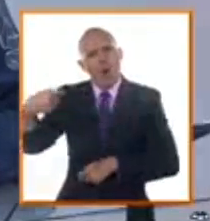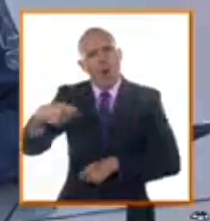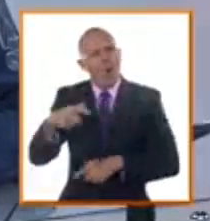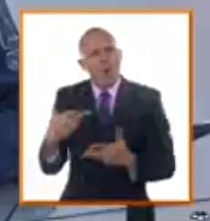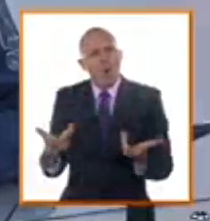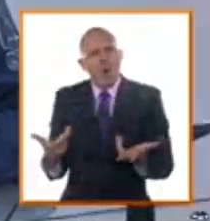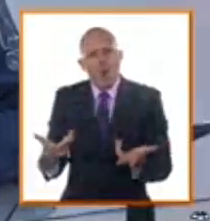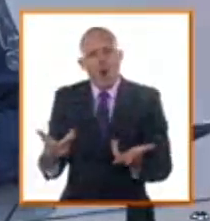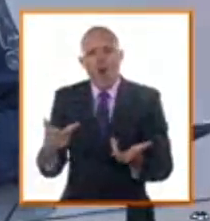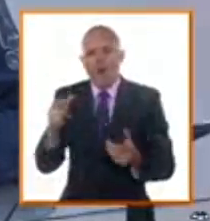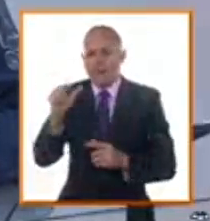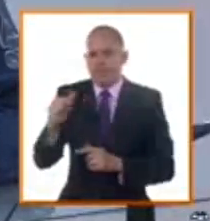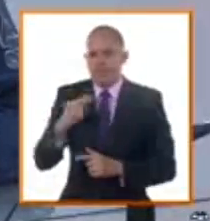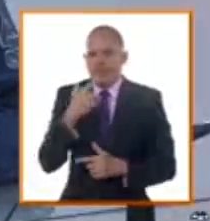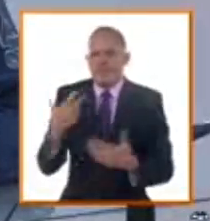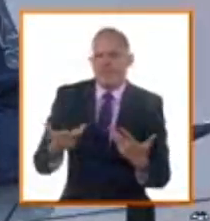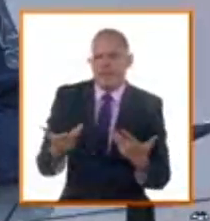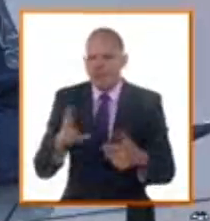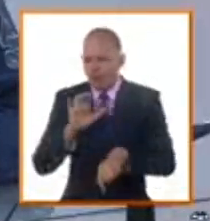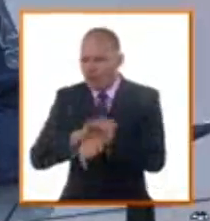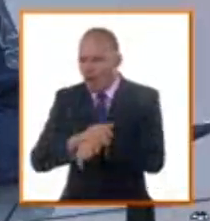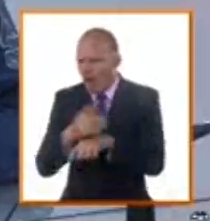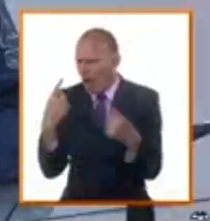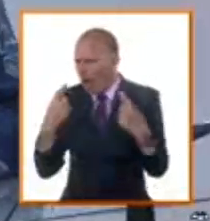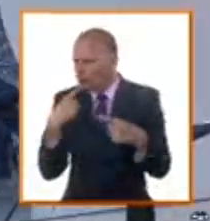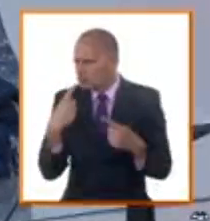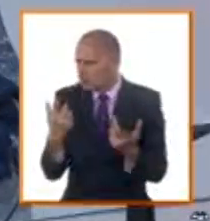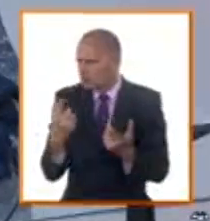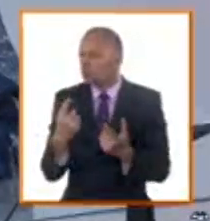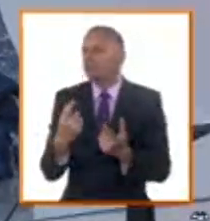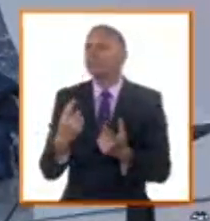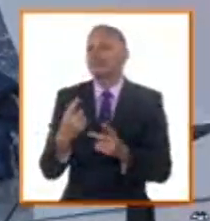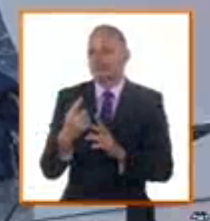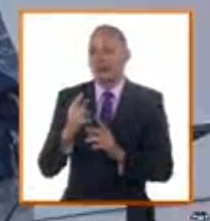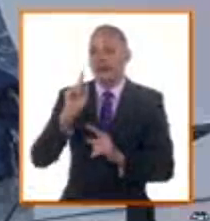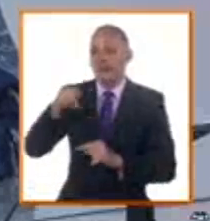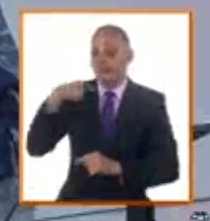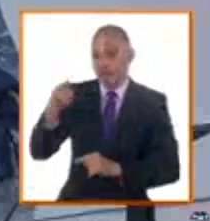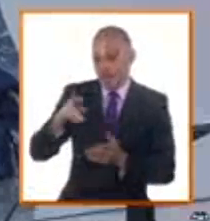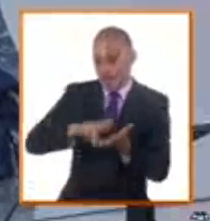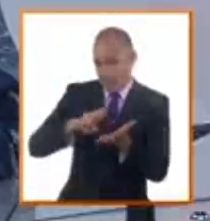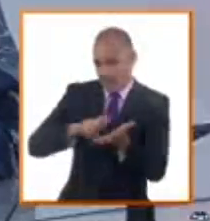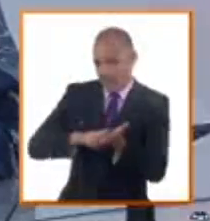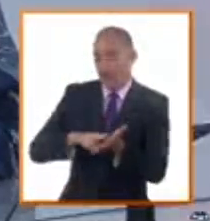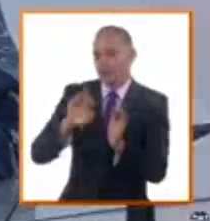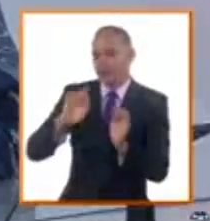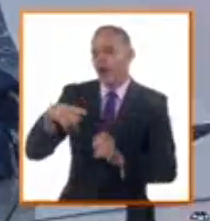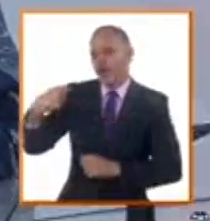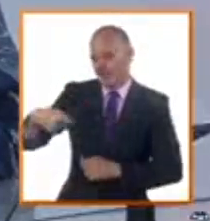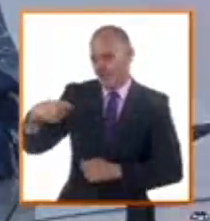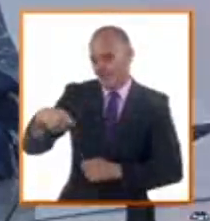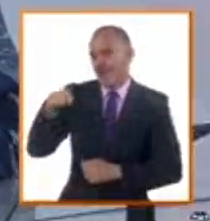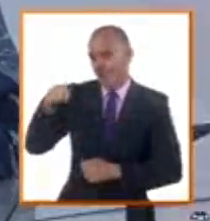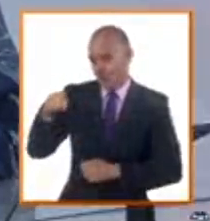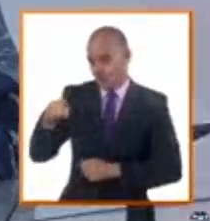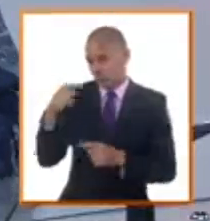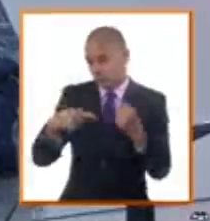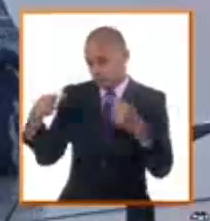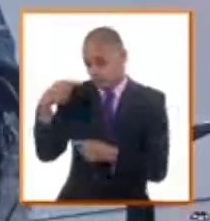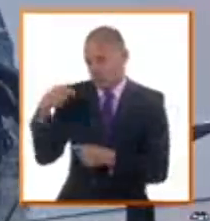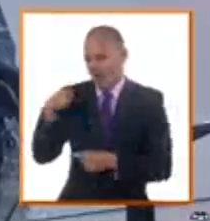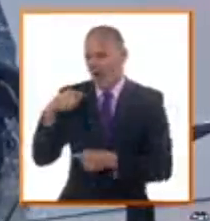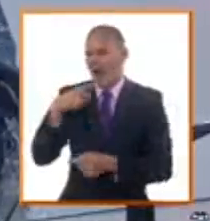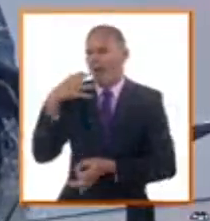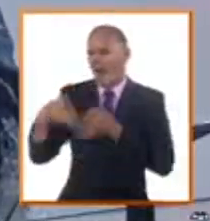pasar. Donald Trump comparecerá este martes ante el Tribunal Federal de Miami para una audiencia de lectura de cargos